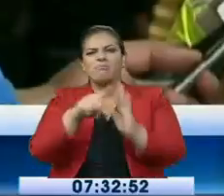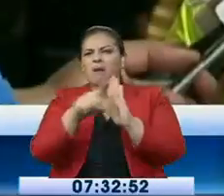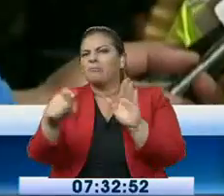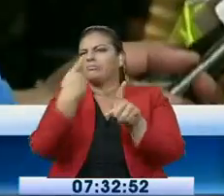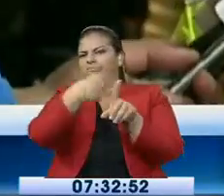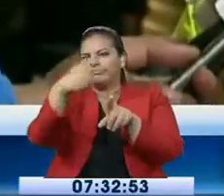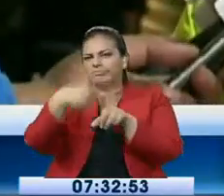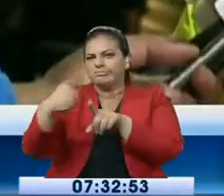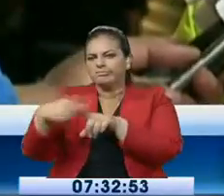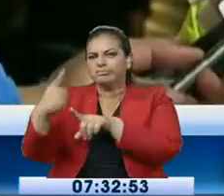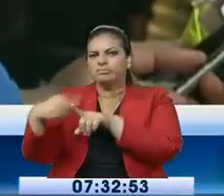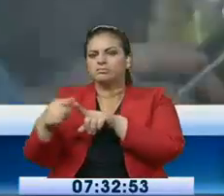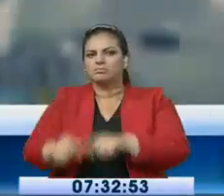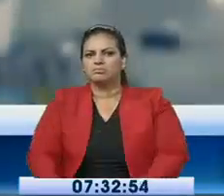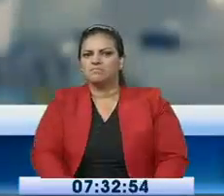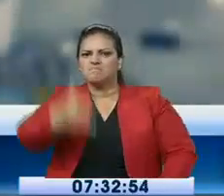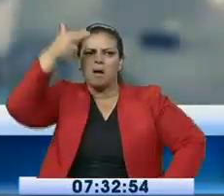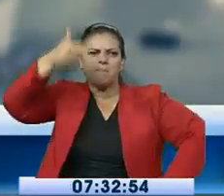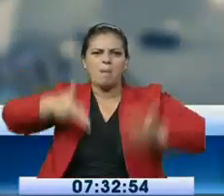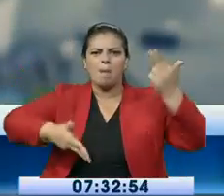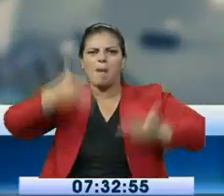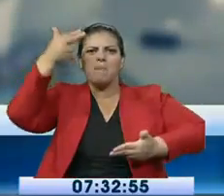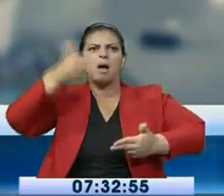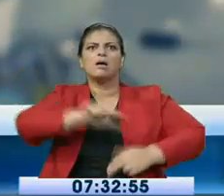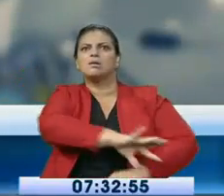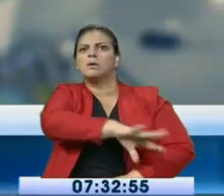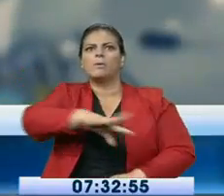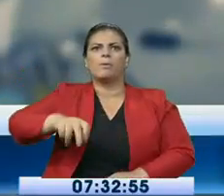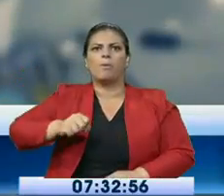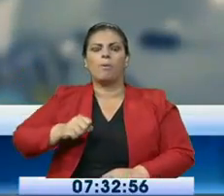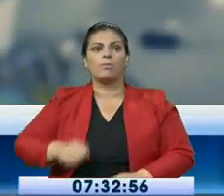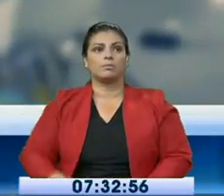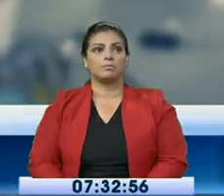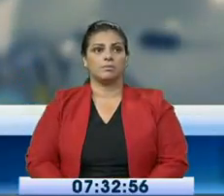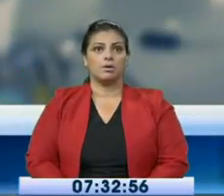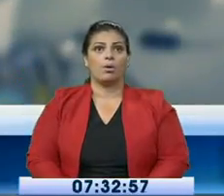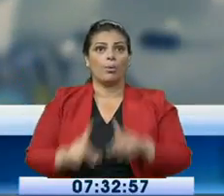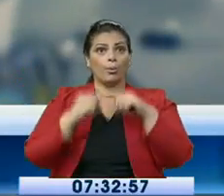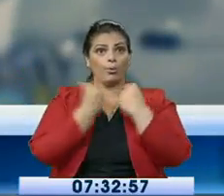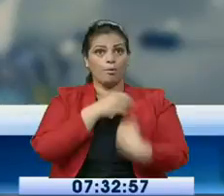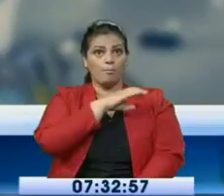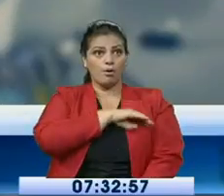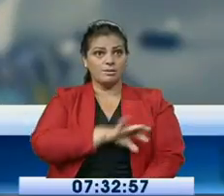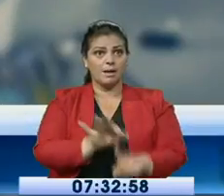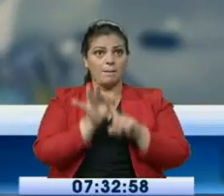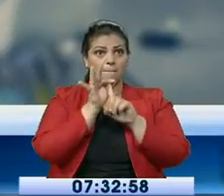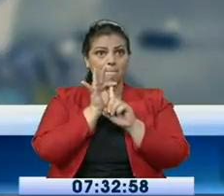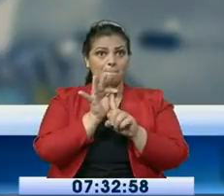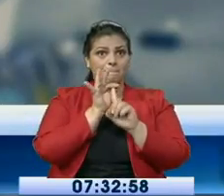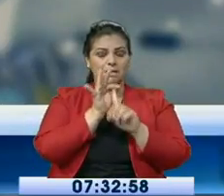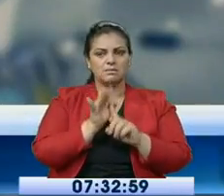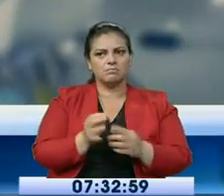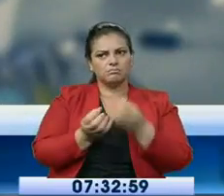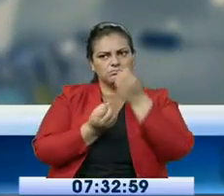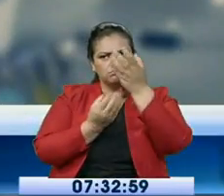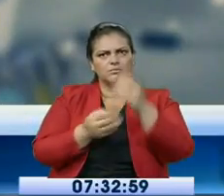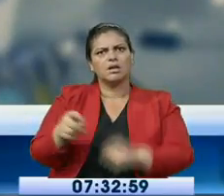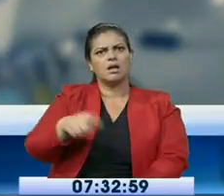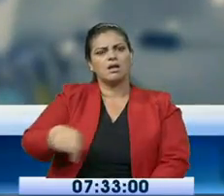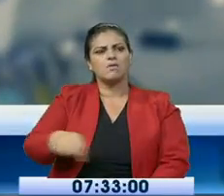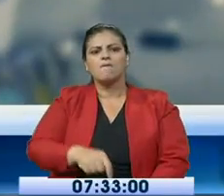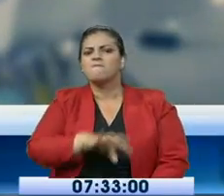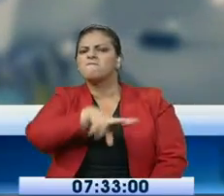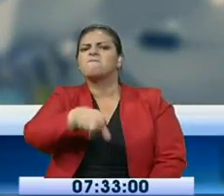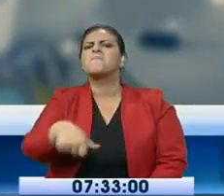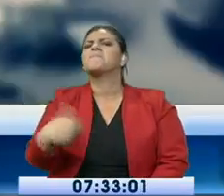el ingreso a mano armada. De acuerdo a los seguimientos de agentes de la CIPROVAC, buscaban artículos de fácil comercialización como celulares, tablets, relojes,